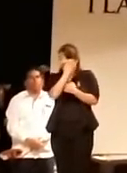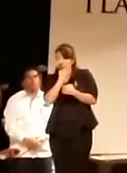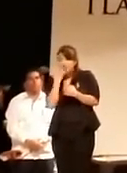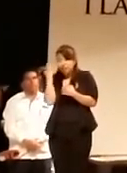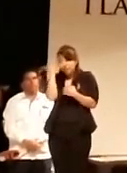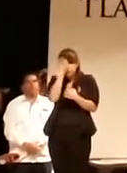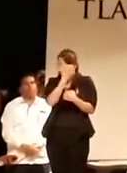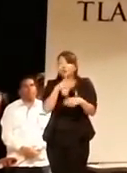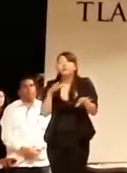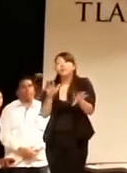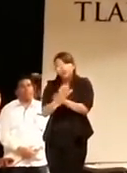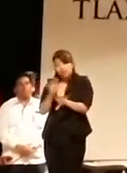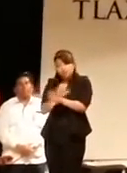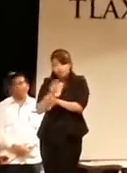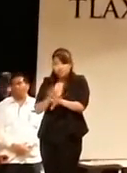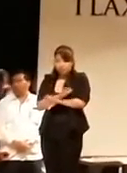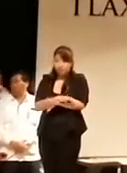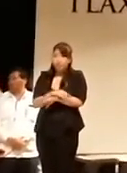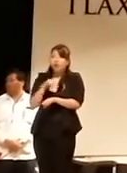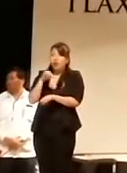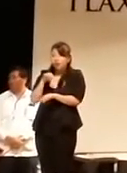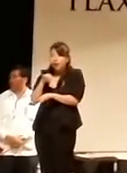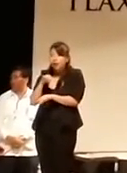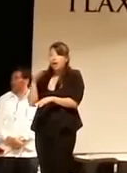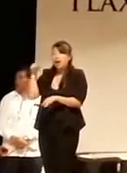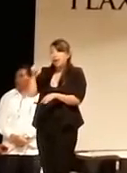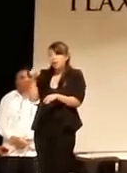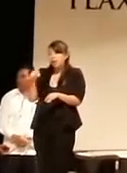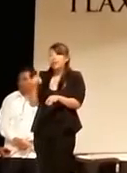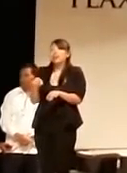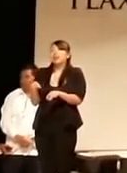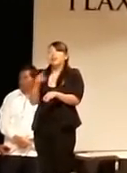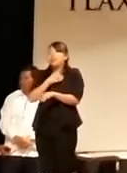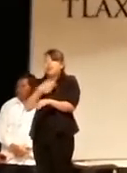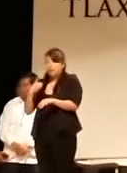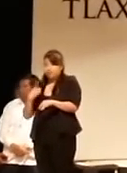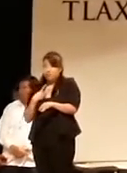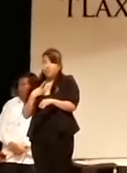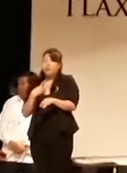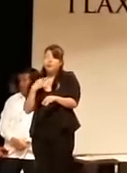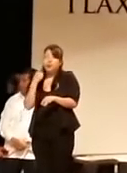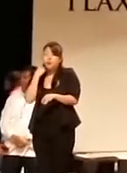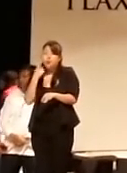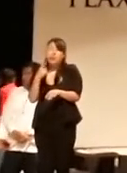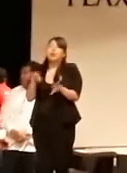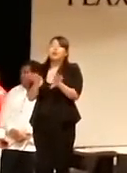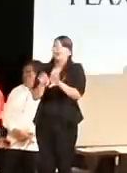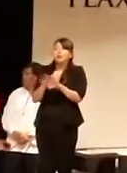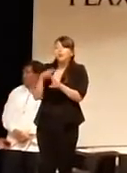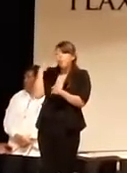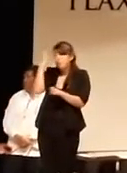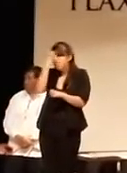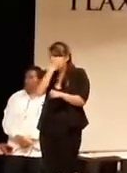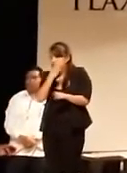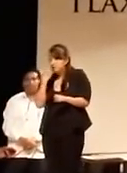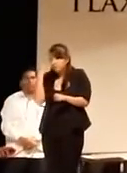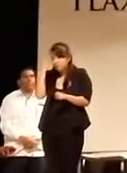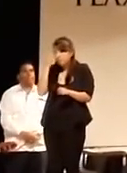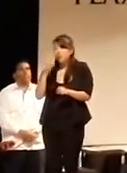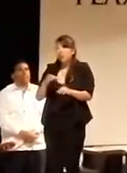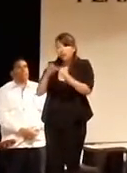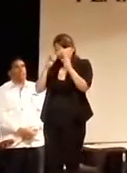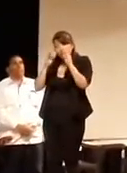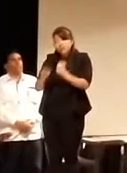Ecuación que ha deformado la práctica educativa y desplazado los fines de la educación. Calidad se